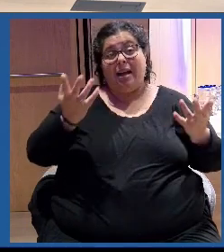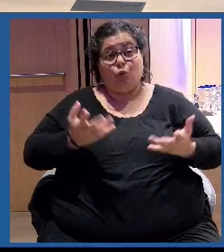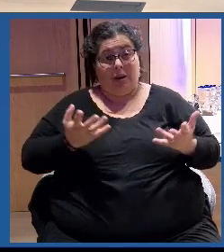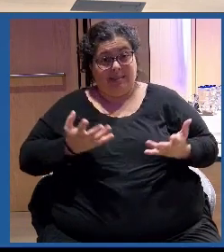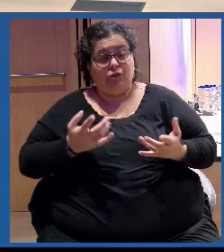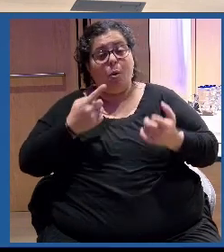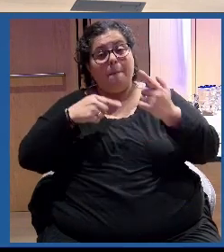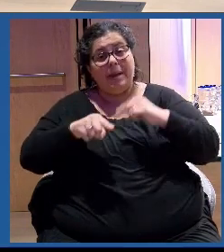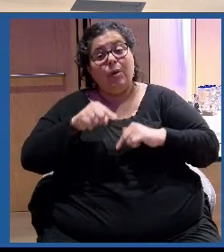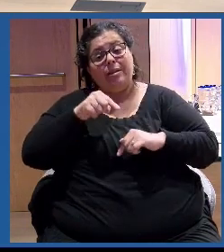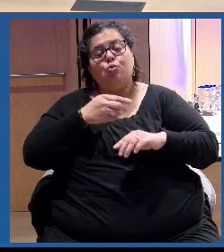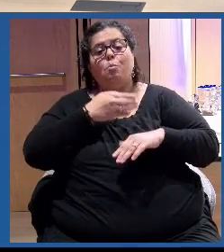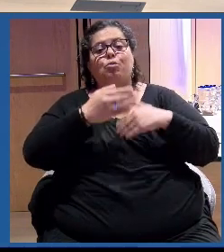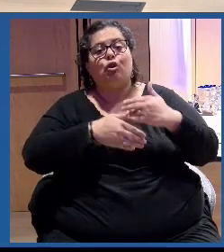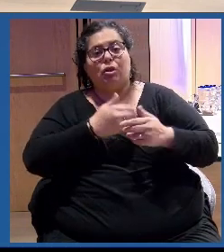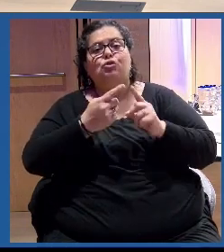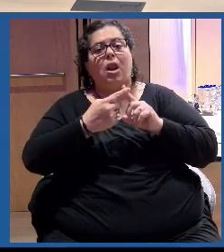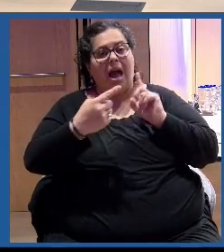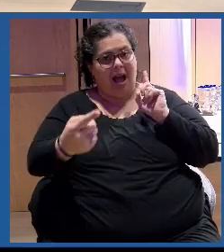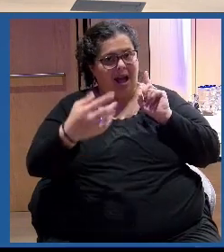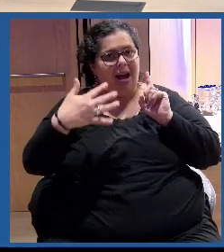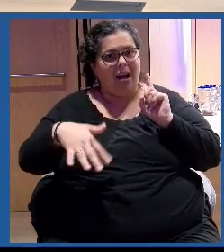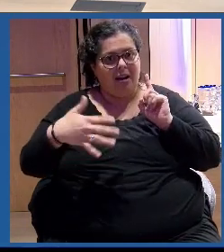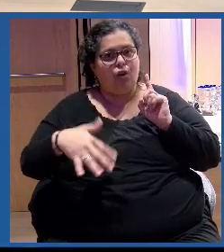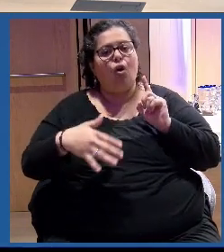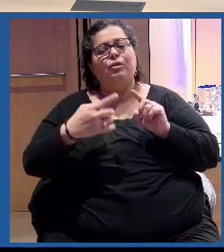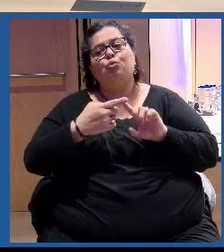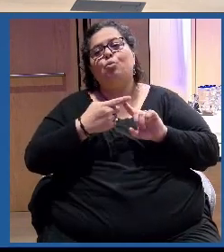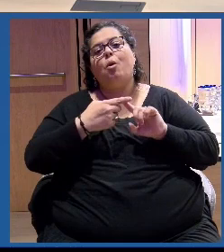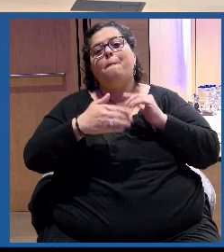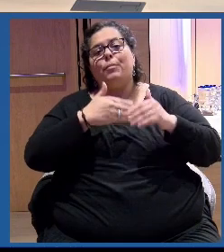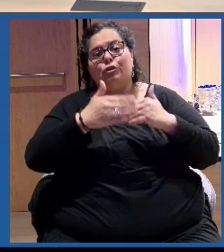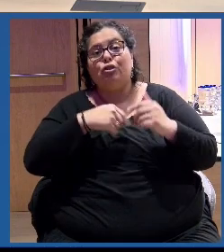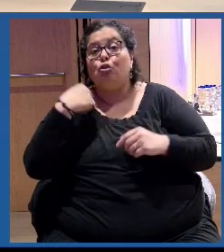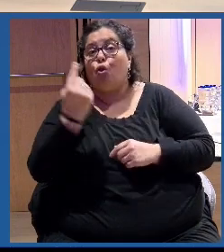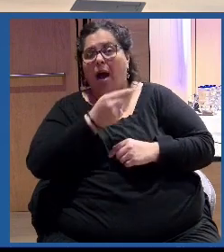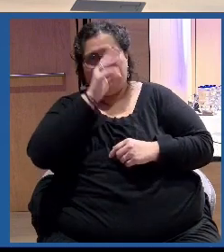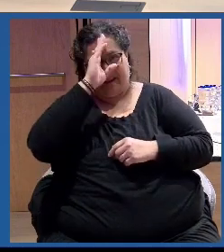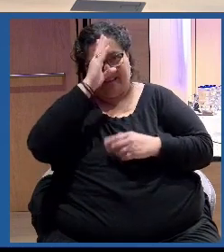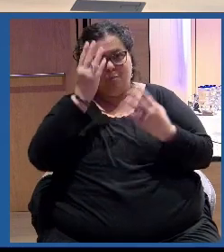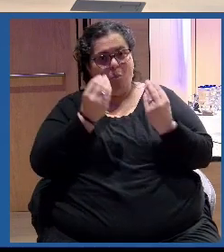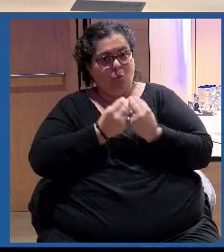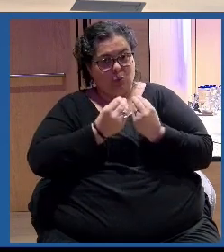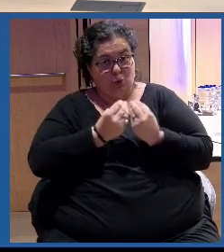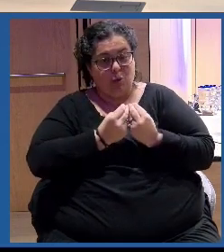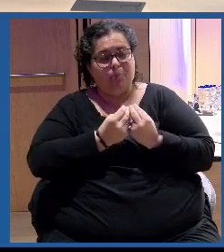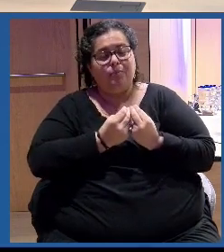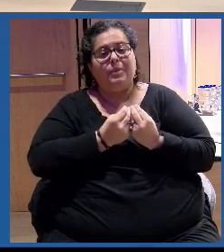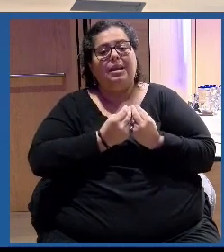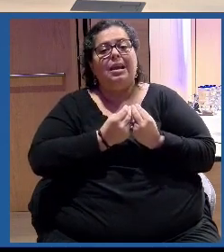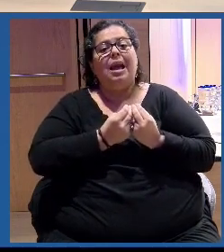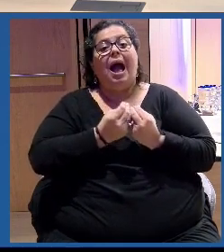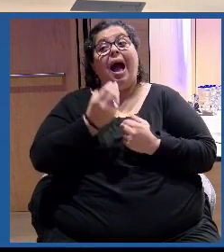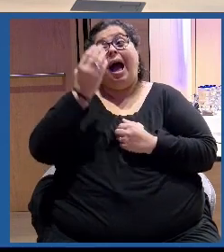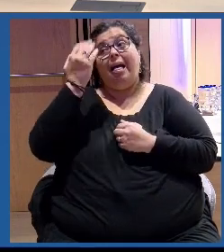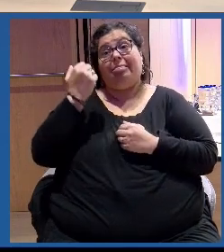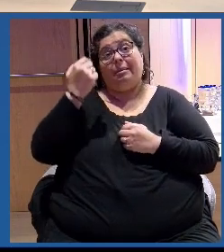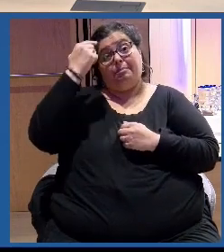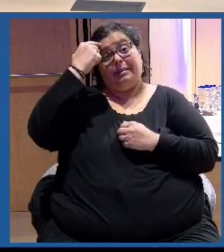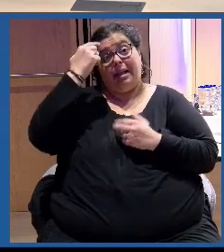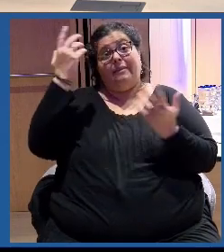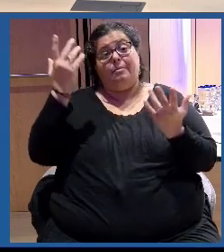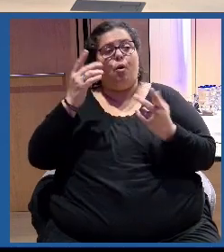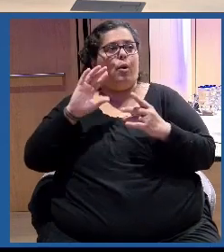sido un proceso bastante largo y ha sido un proceso en el que hemos aprendido muchísimo, porque en sus inicios pensábamos, bueno,